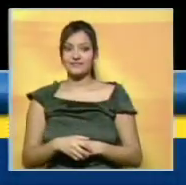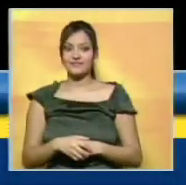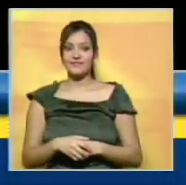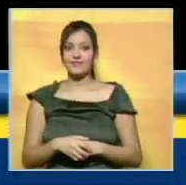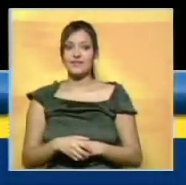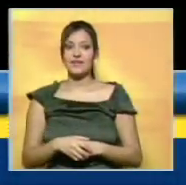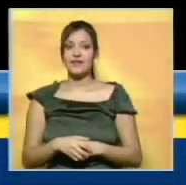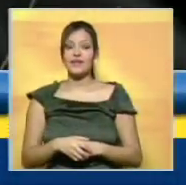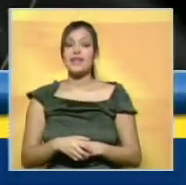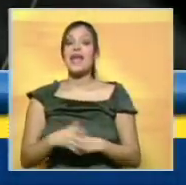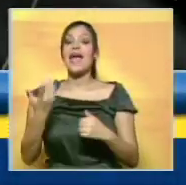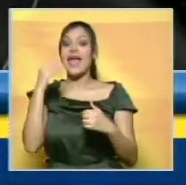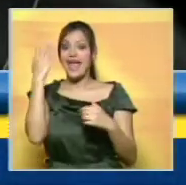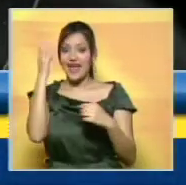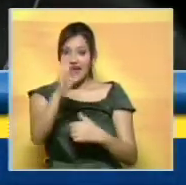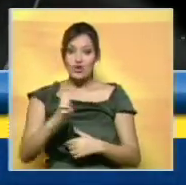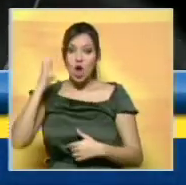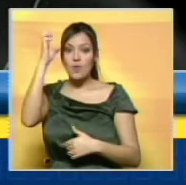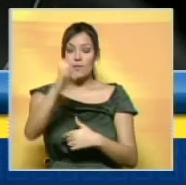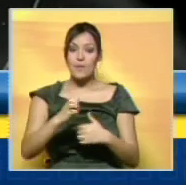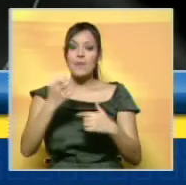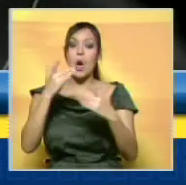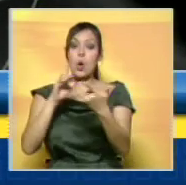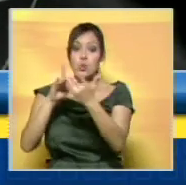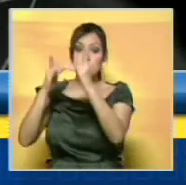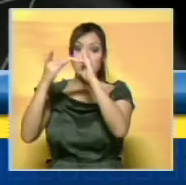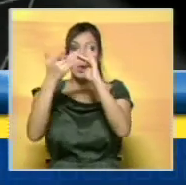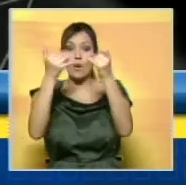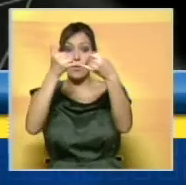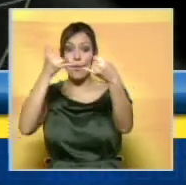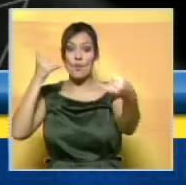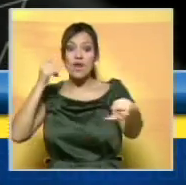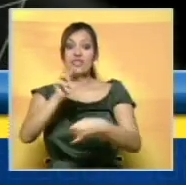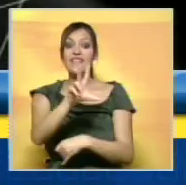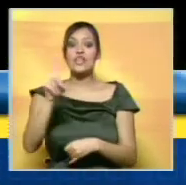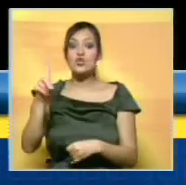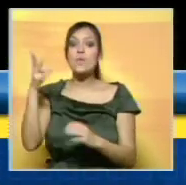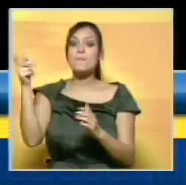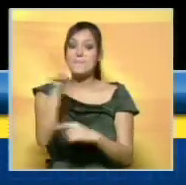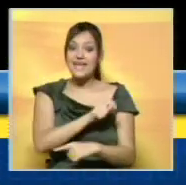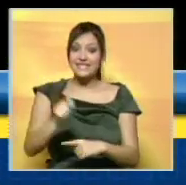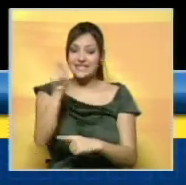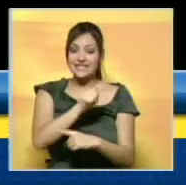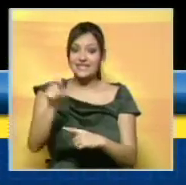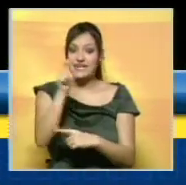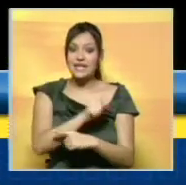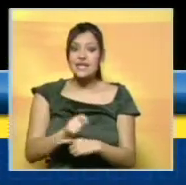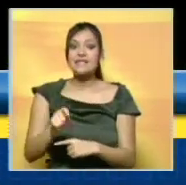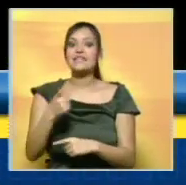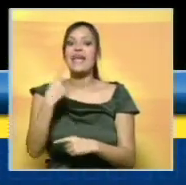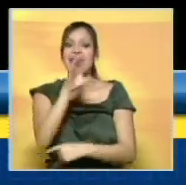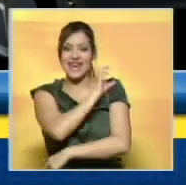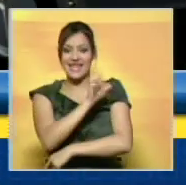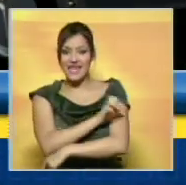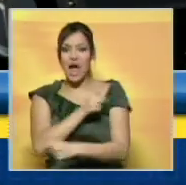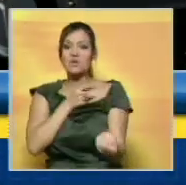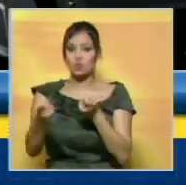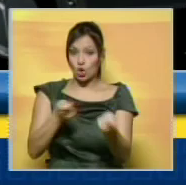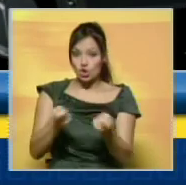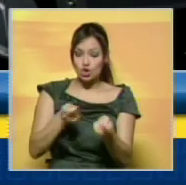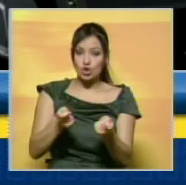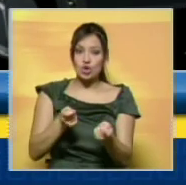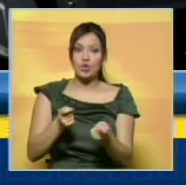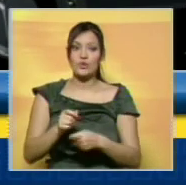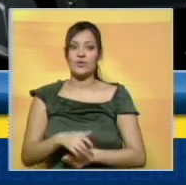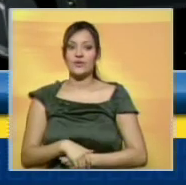Y la sonda europea Rosetta envió señal a la Tierra después de 31 meses de invernación para limitar el consumo de su energía en su viaje hacia